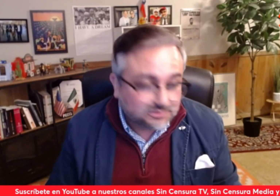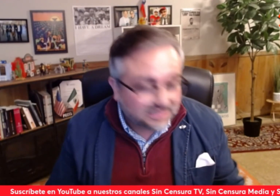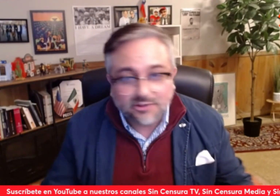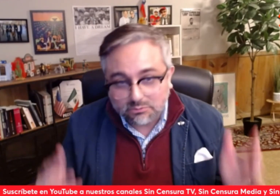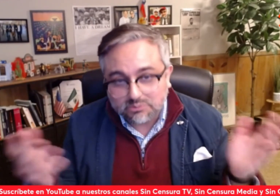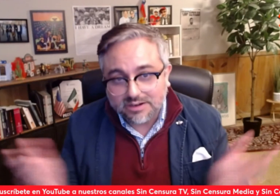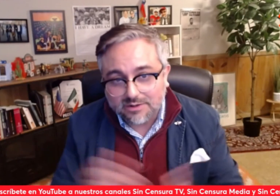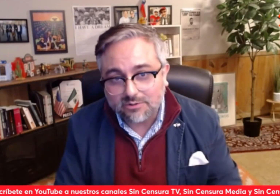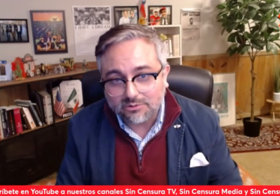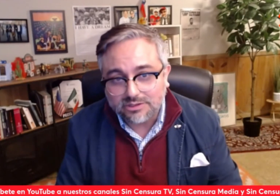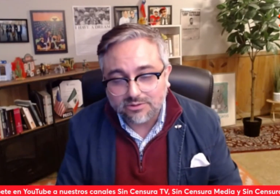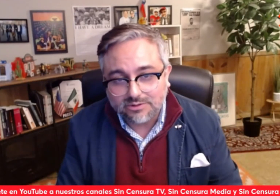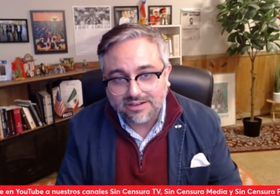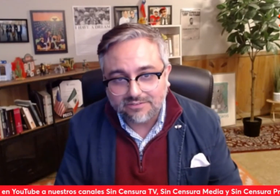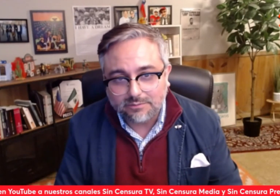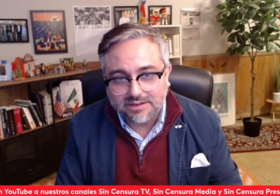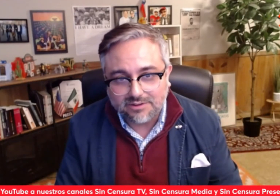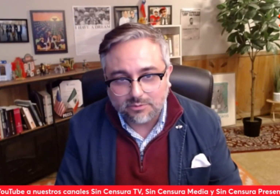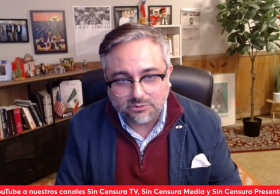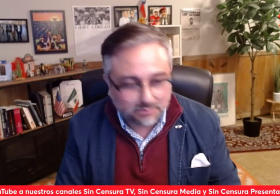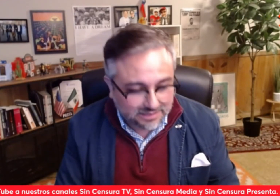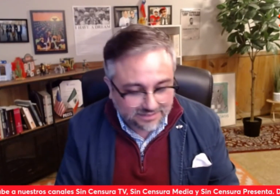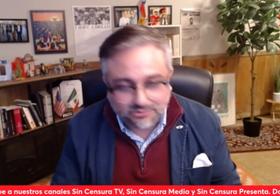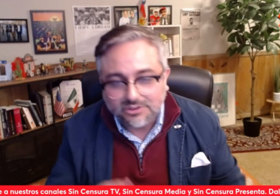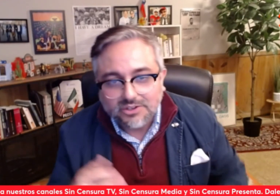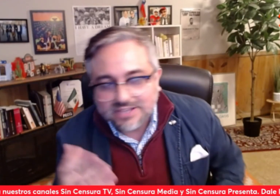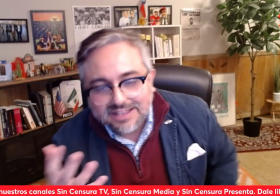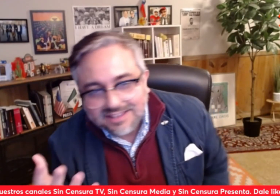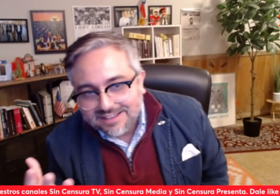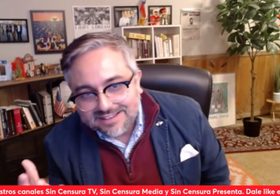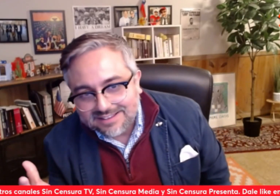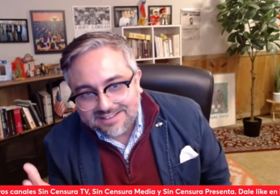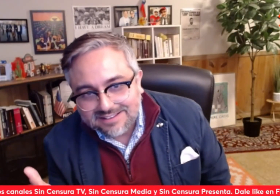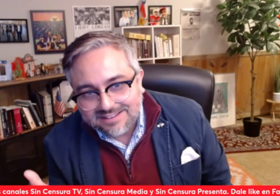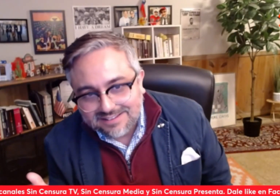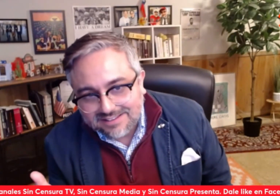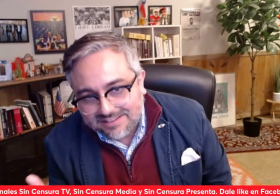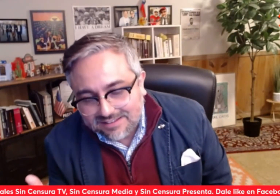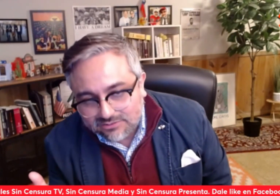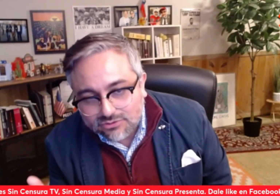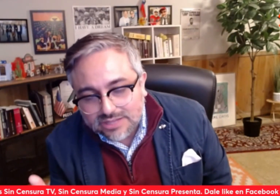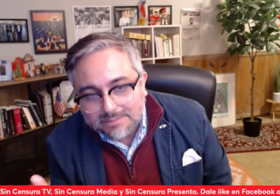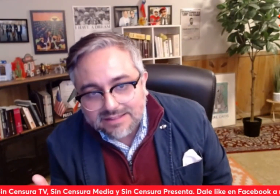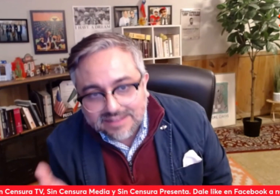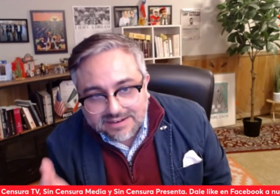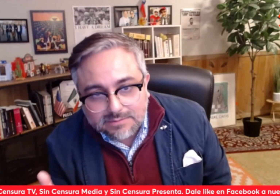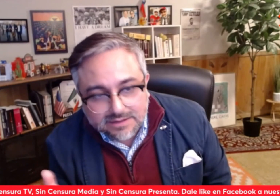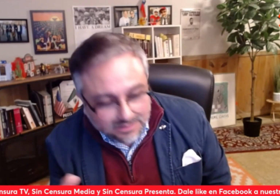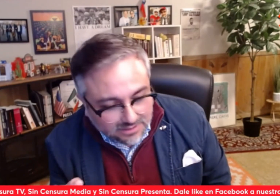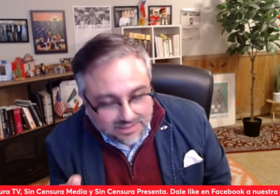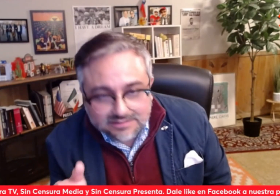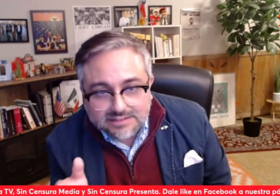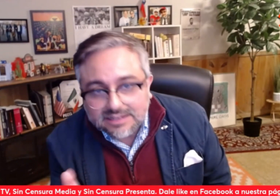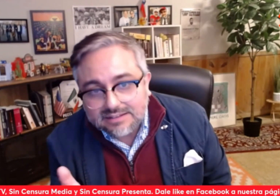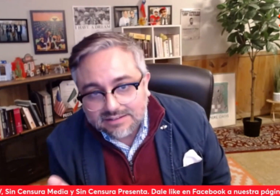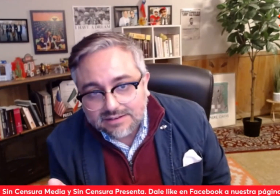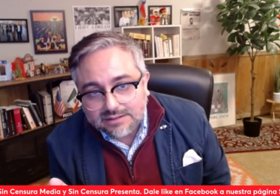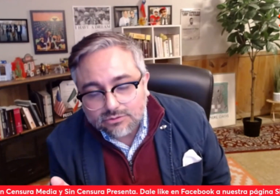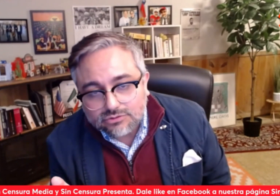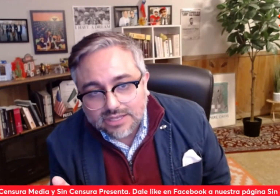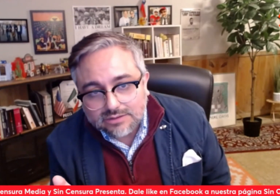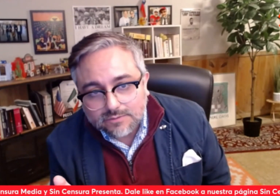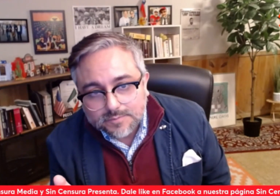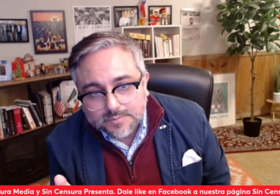Madrazo, ¿no? Y que ellos mismos han reconocido, la familia de Roberto Madrazo. O sea, es un tema terrible que se tiene que